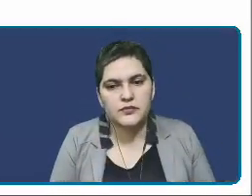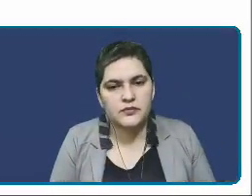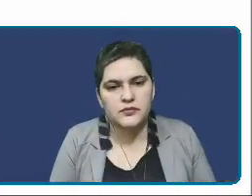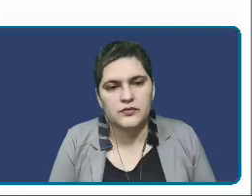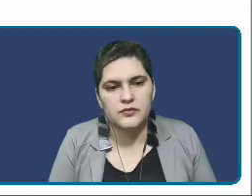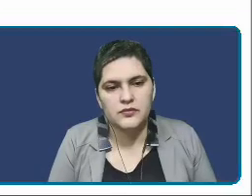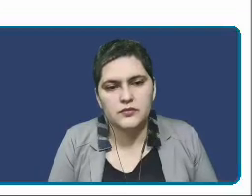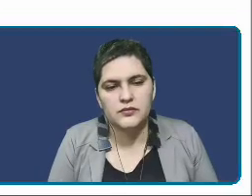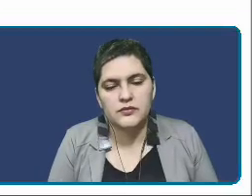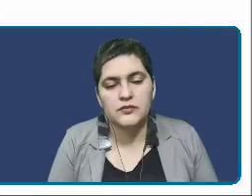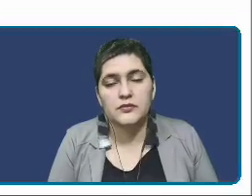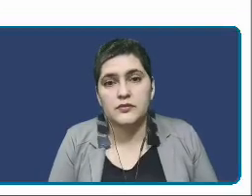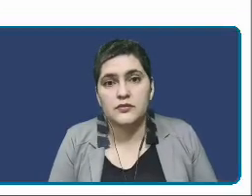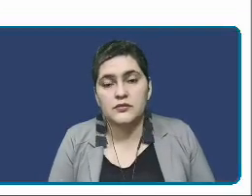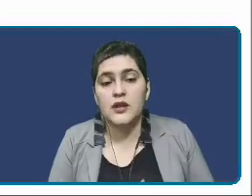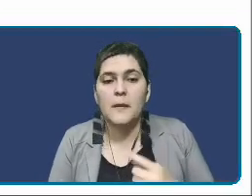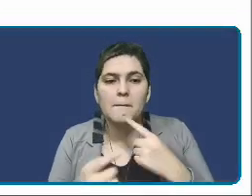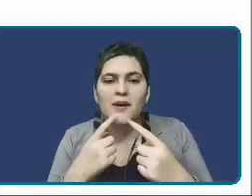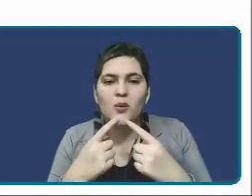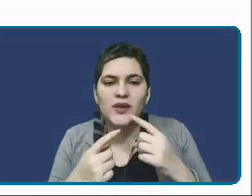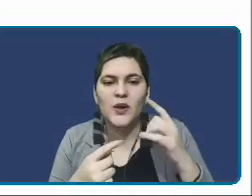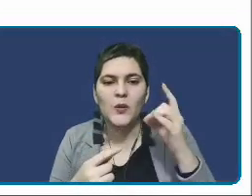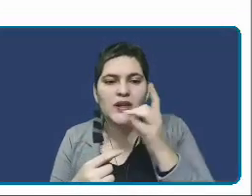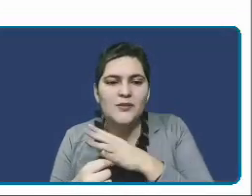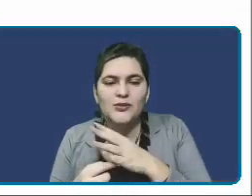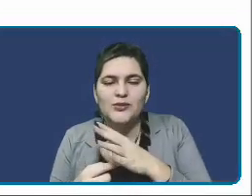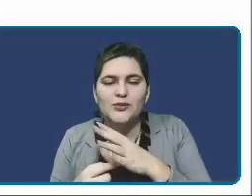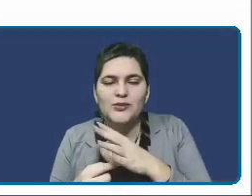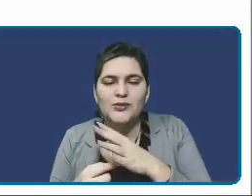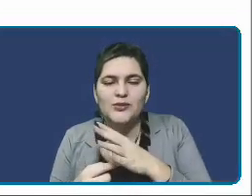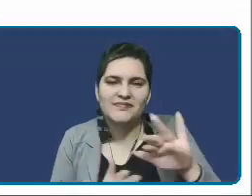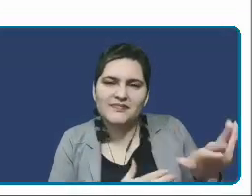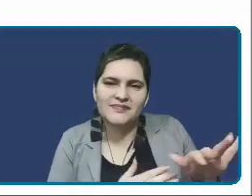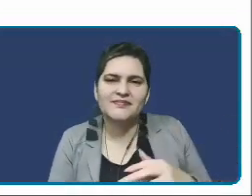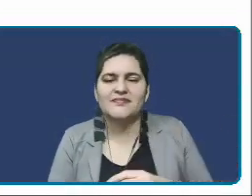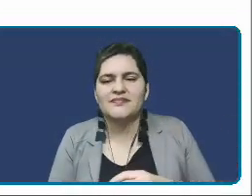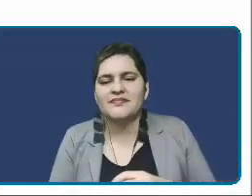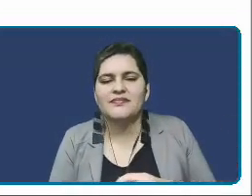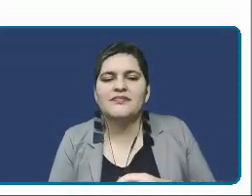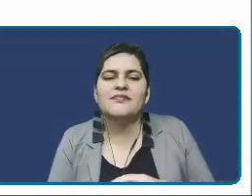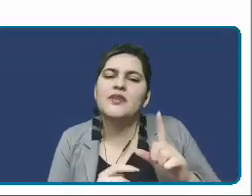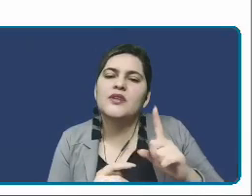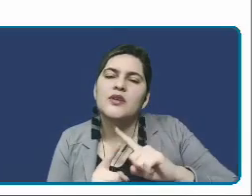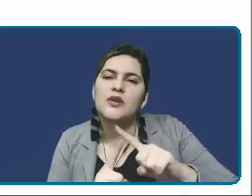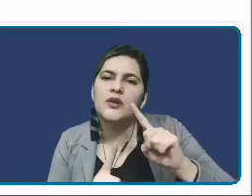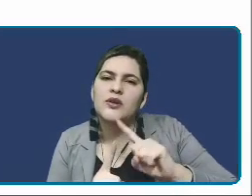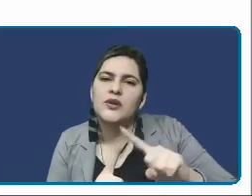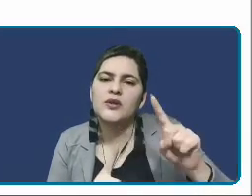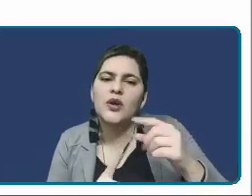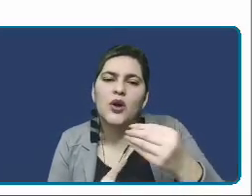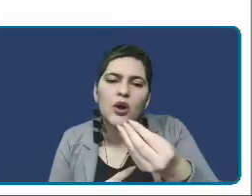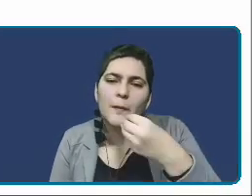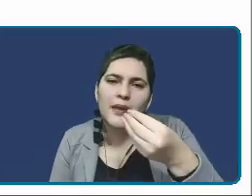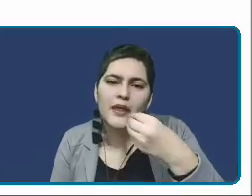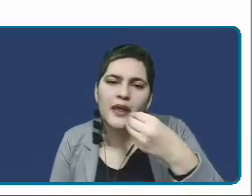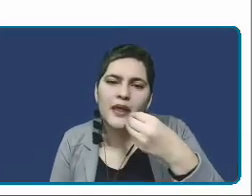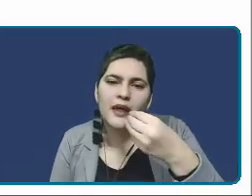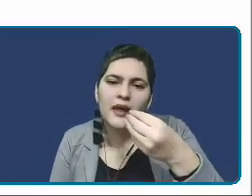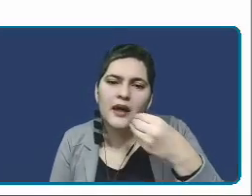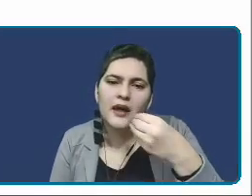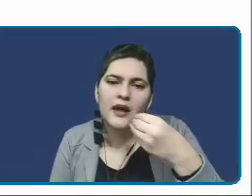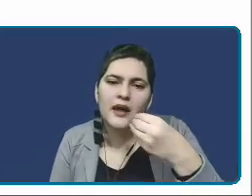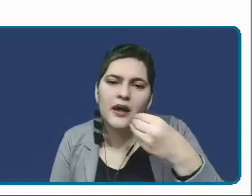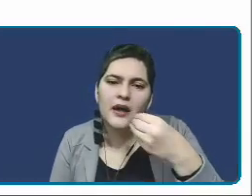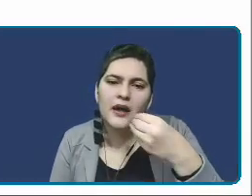Dijimos que las preguntas al final no las vamos a hacer ahora. Entonces, desde el punto de vista de comer, voy a tener algunas dificultades,